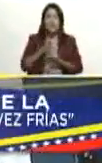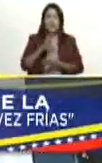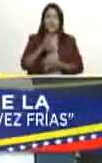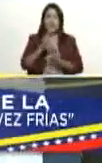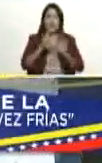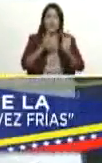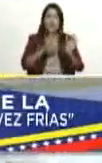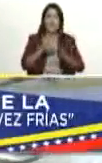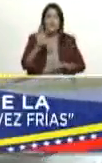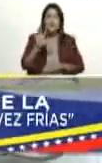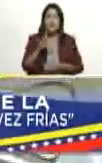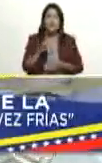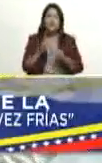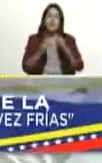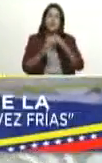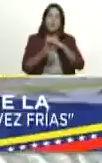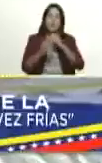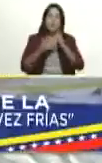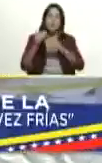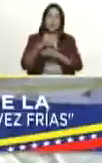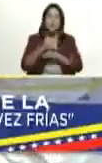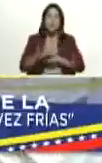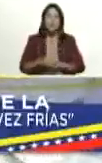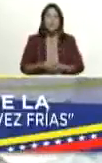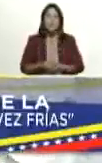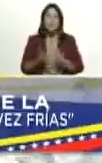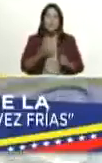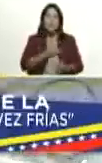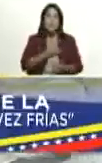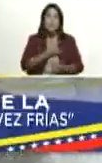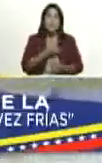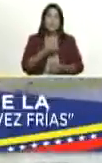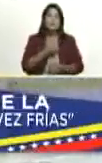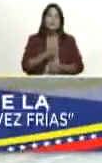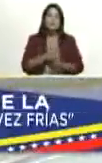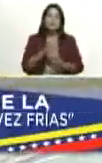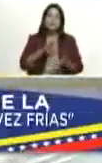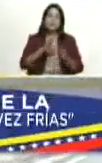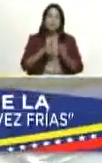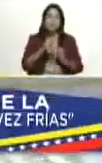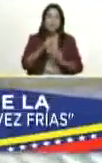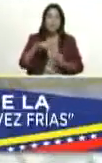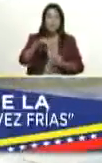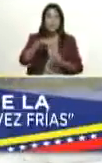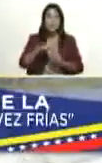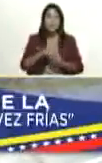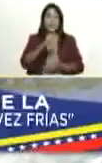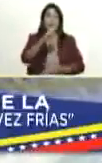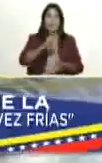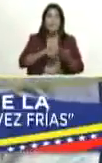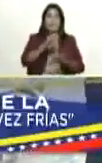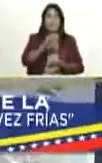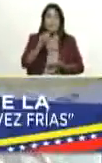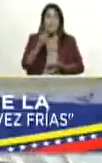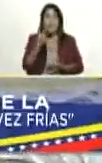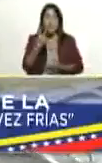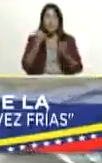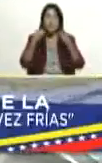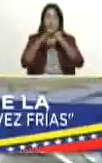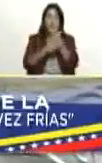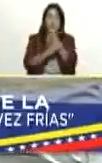superior universitario y 727 licenciados y licenciadas, 1.002 de